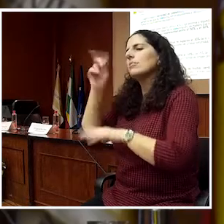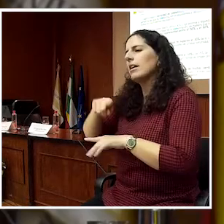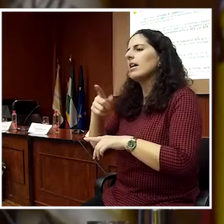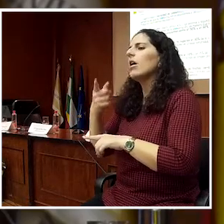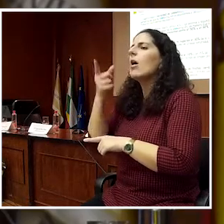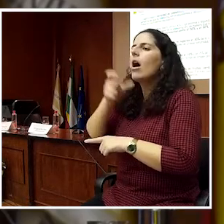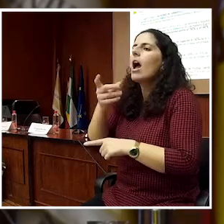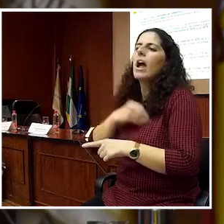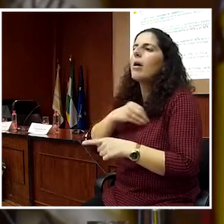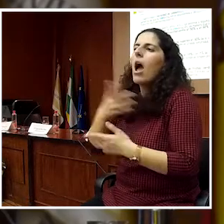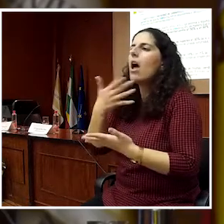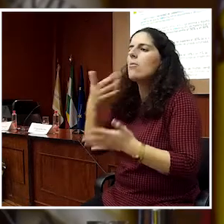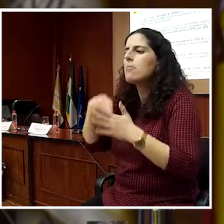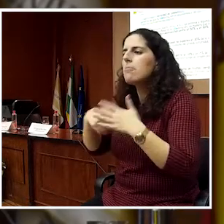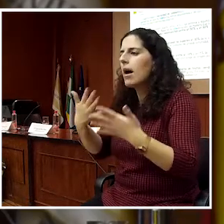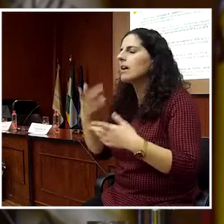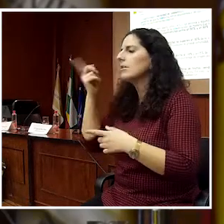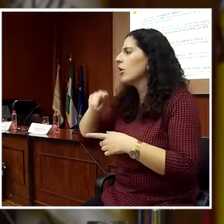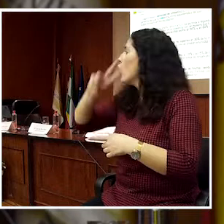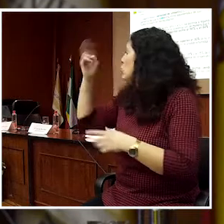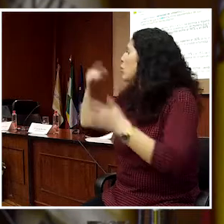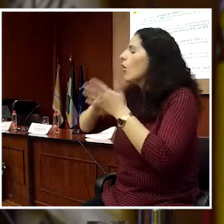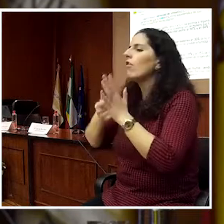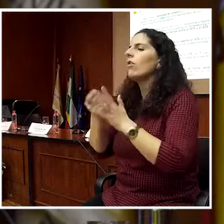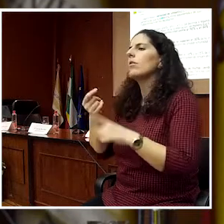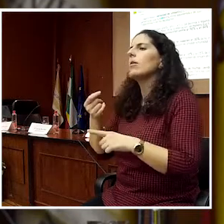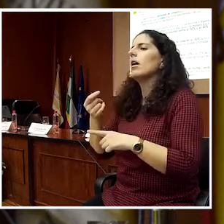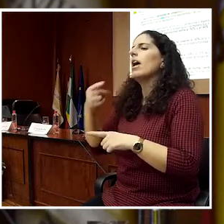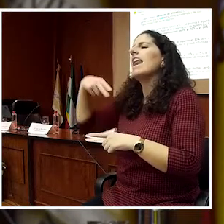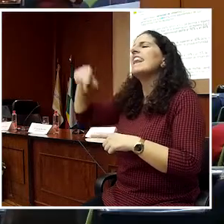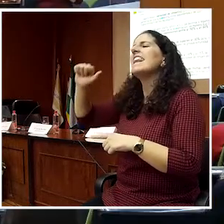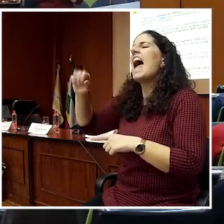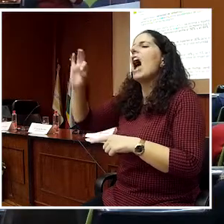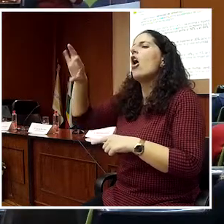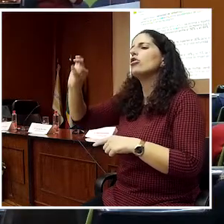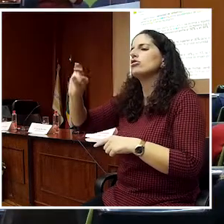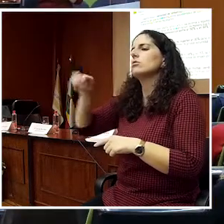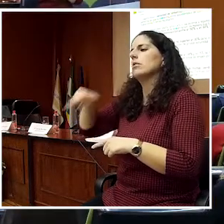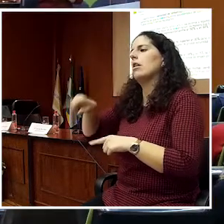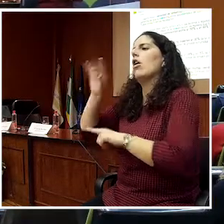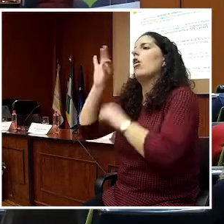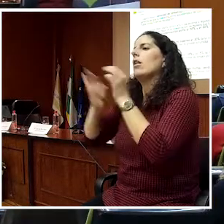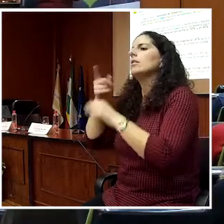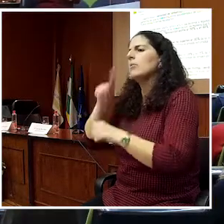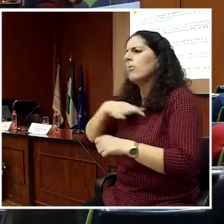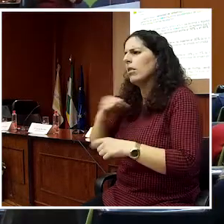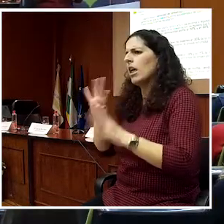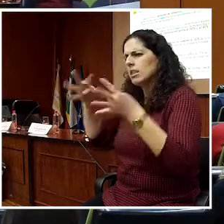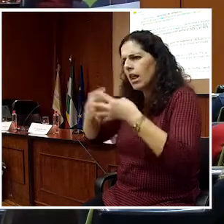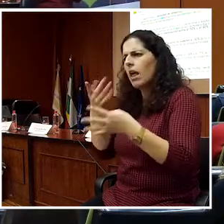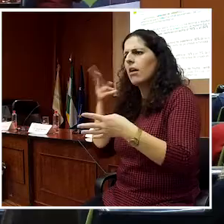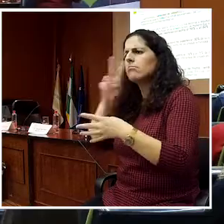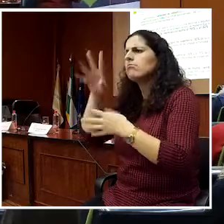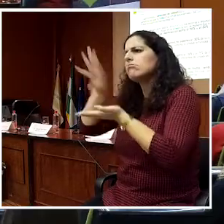más, esta es la estrategia NAOS, que es una estrategia del Ministerio de Sanidad, que pueden acceder libremente en la página